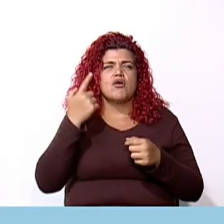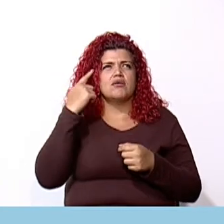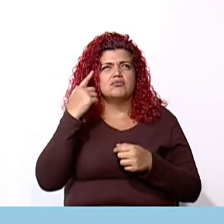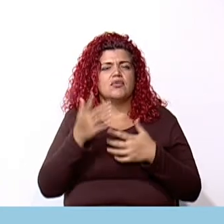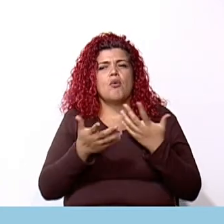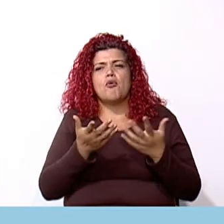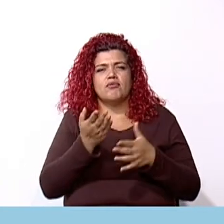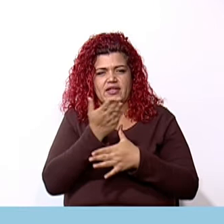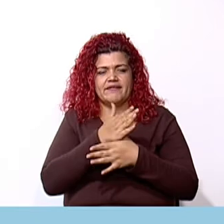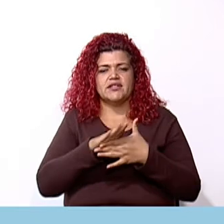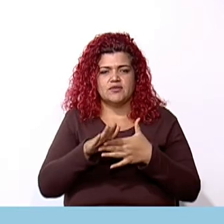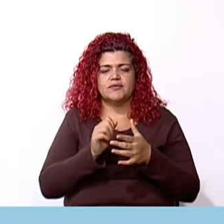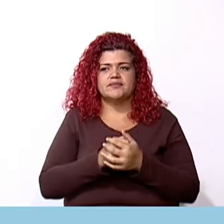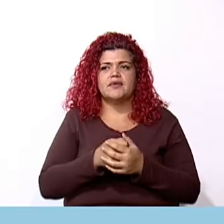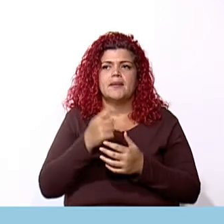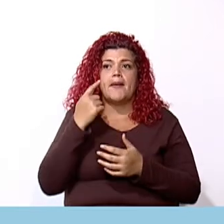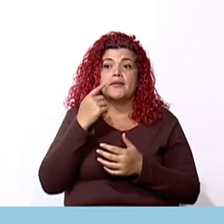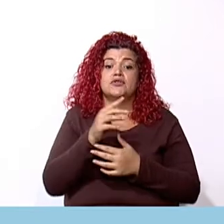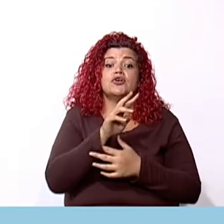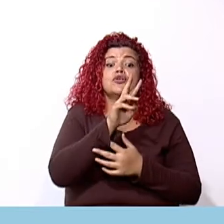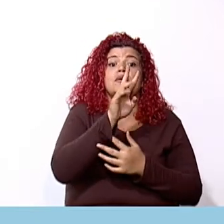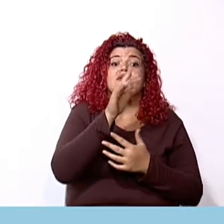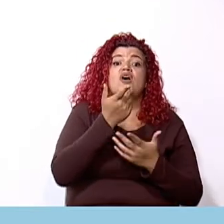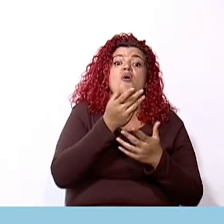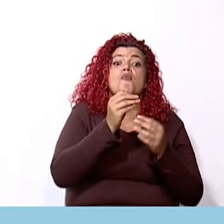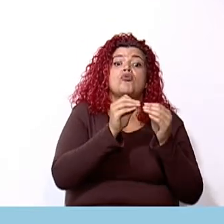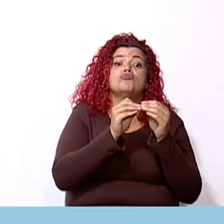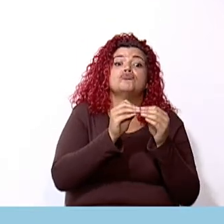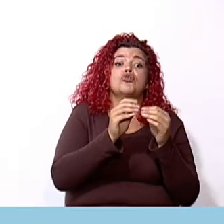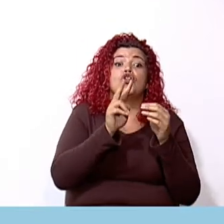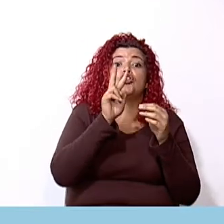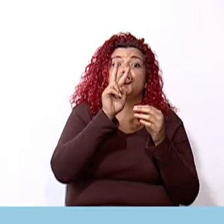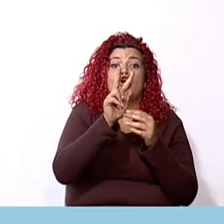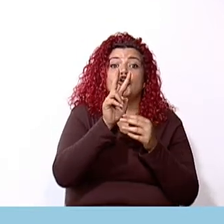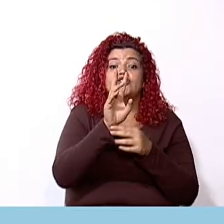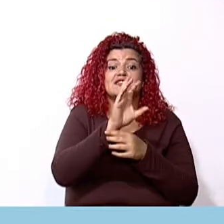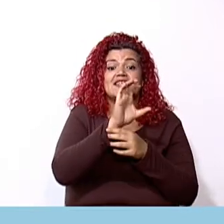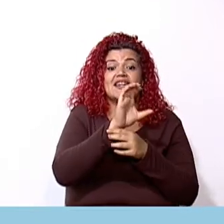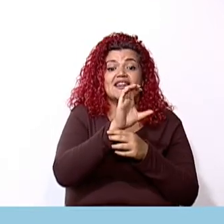algoritmo. Vamos a repartir las dos centenas